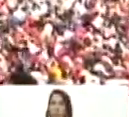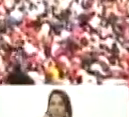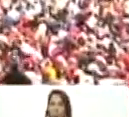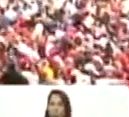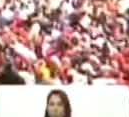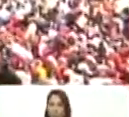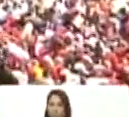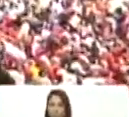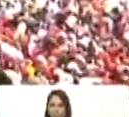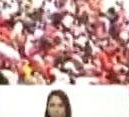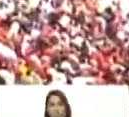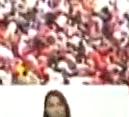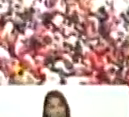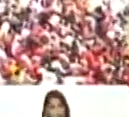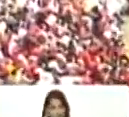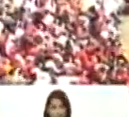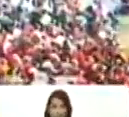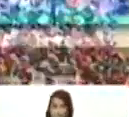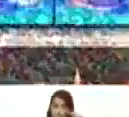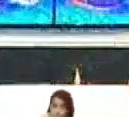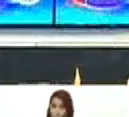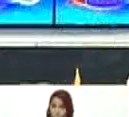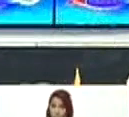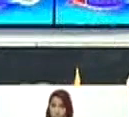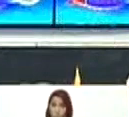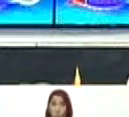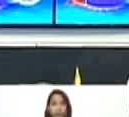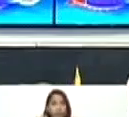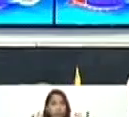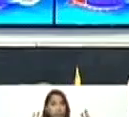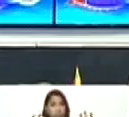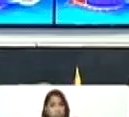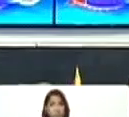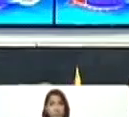Bueno, construir con las dos manos.